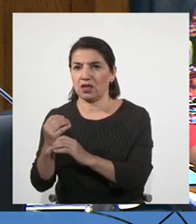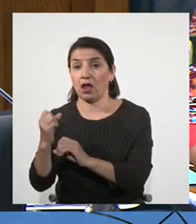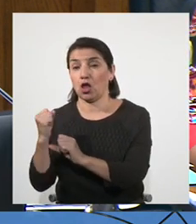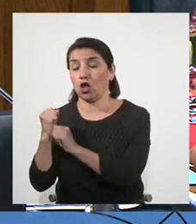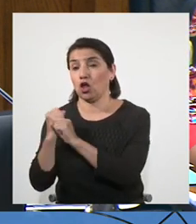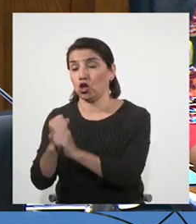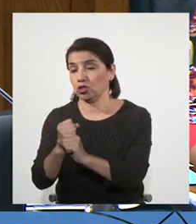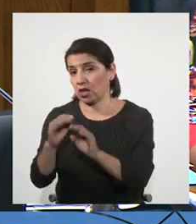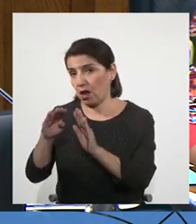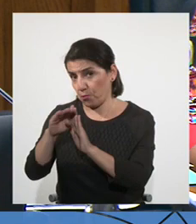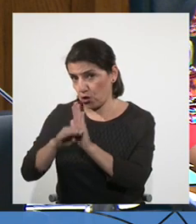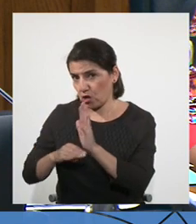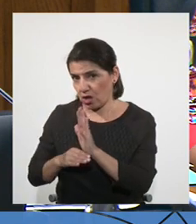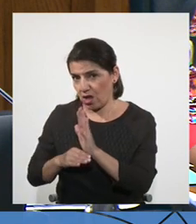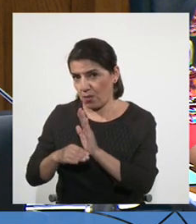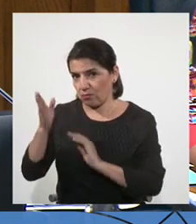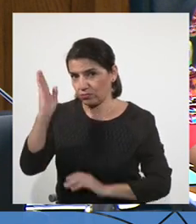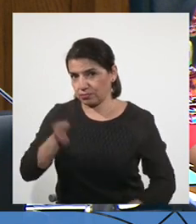programa. Y